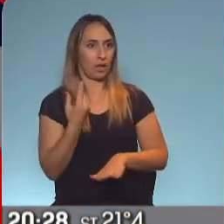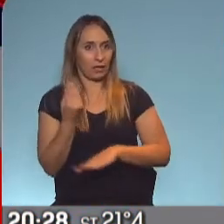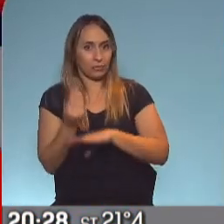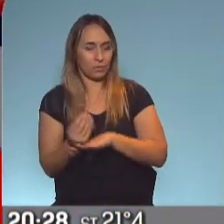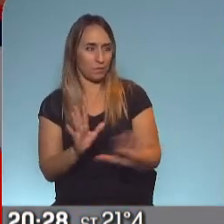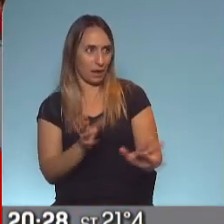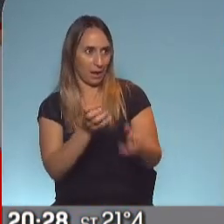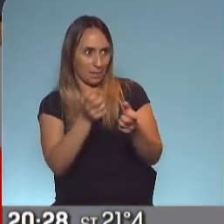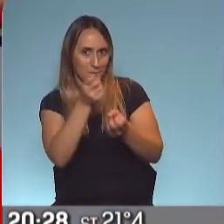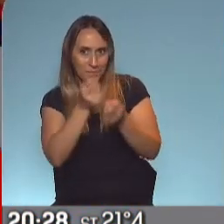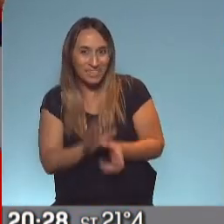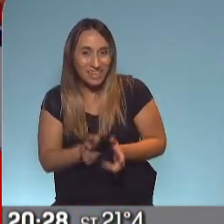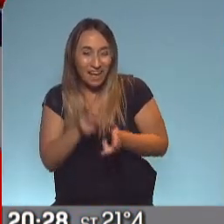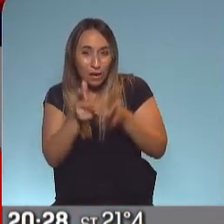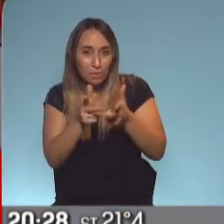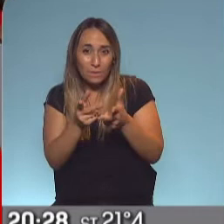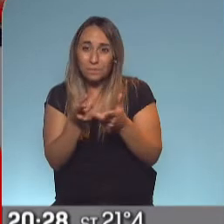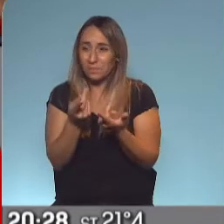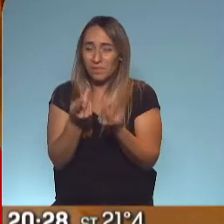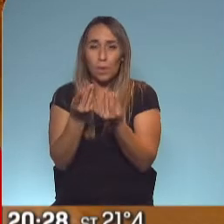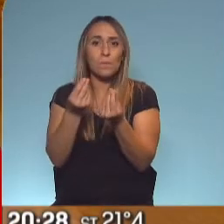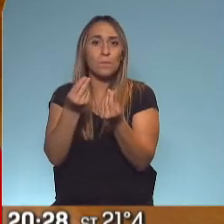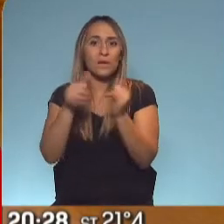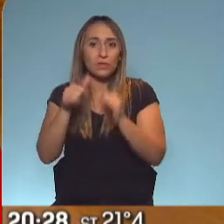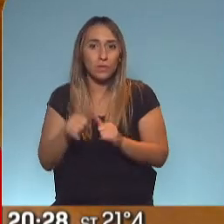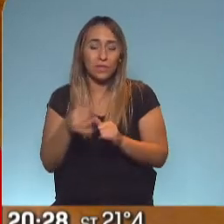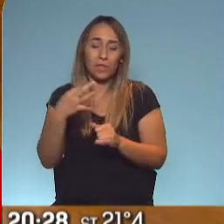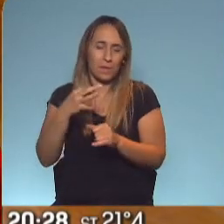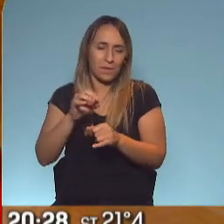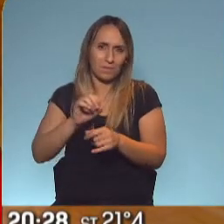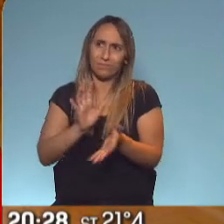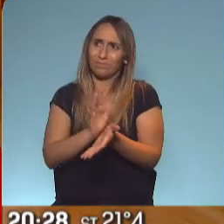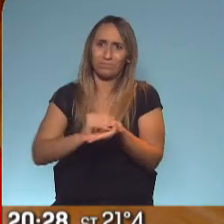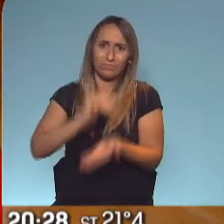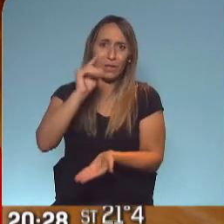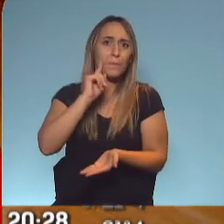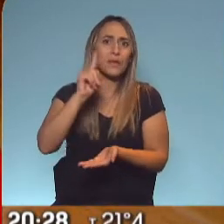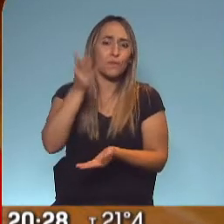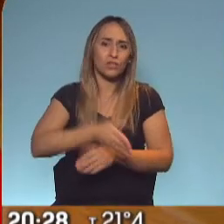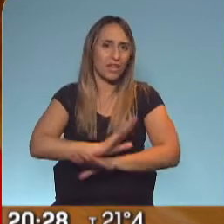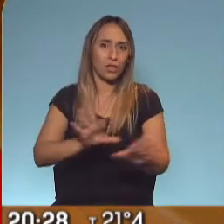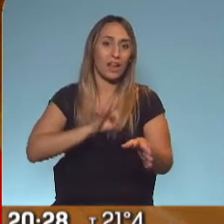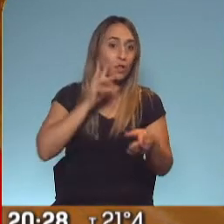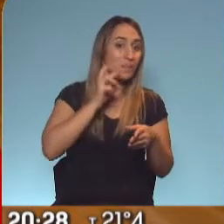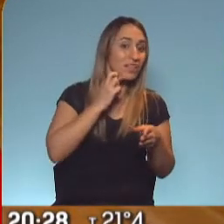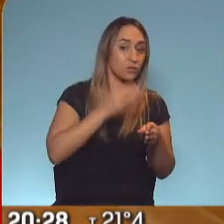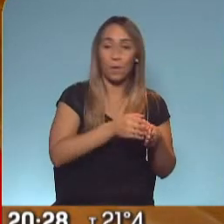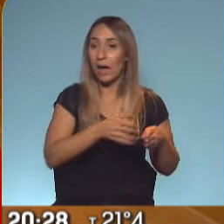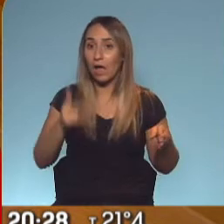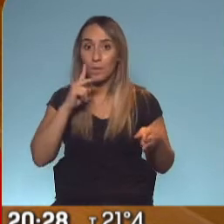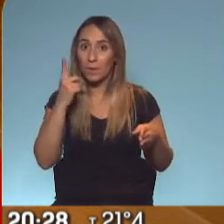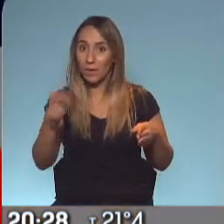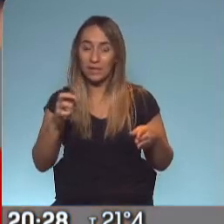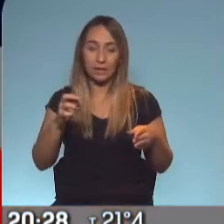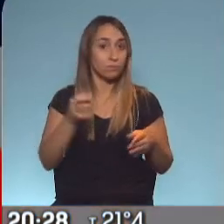empezar a hablar, el presupuesto de agua y saneamiento tiene que crecer un 1000% del 2019 al 2020, y creció un 1000%